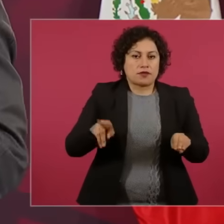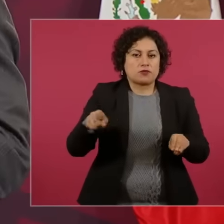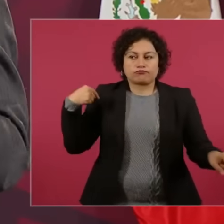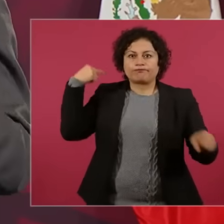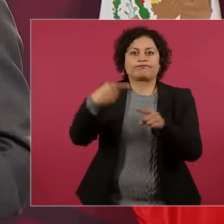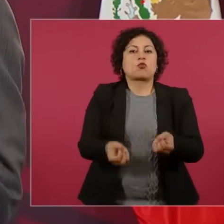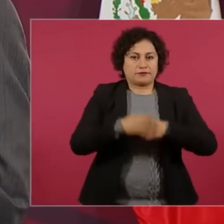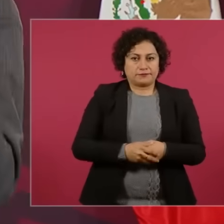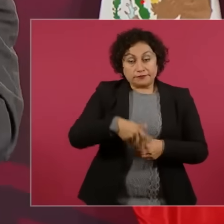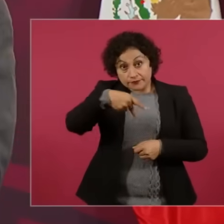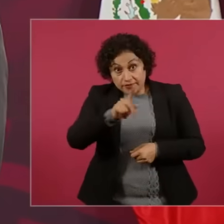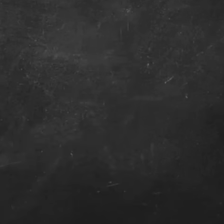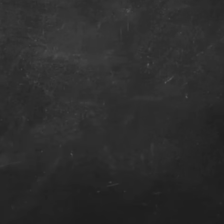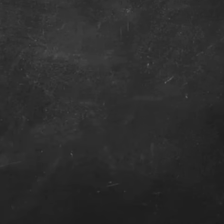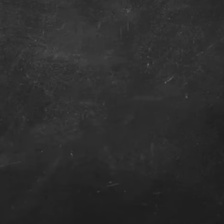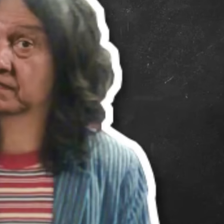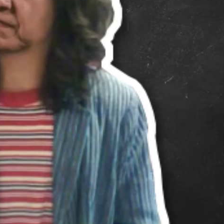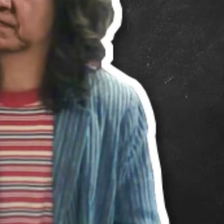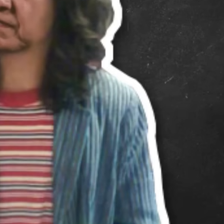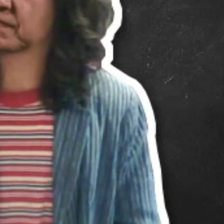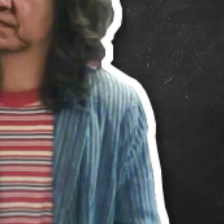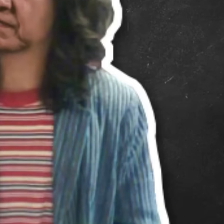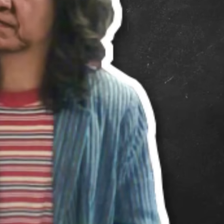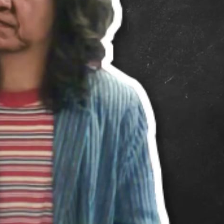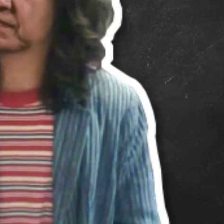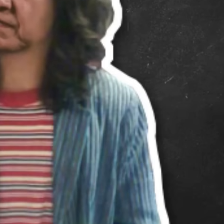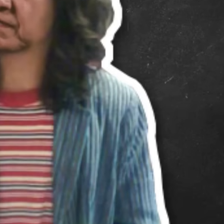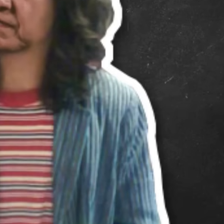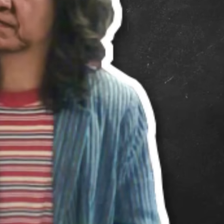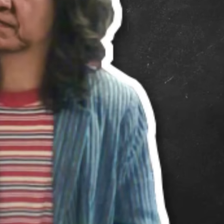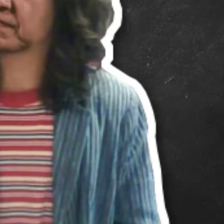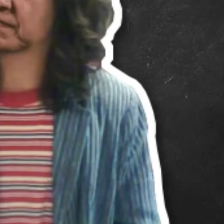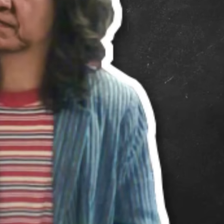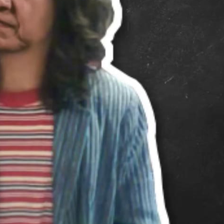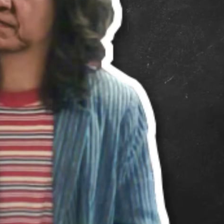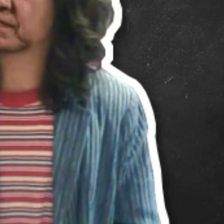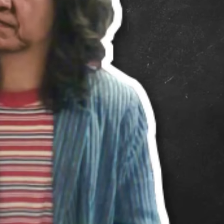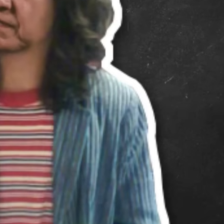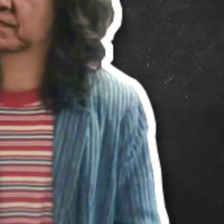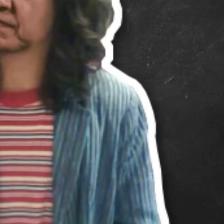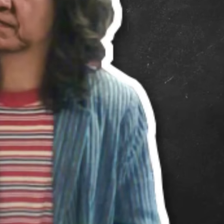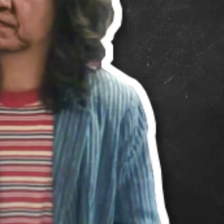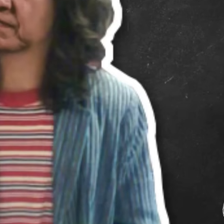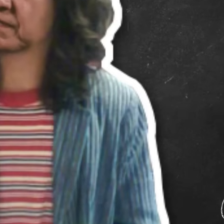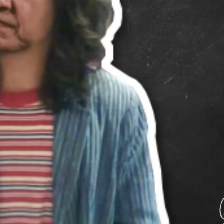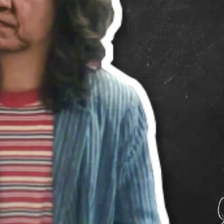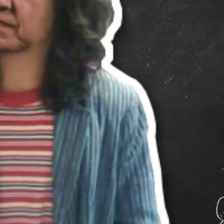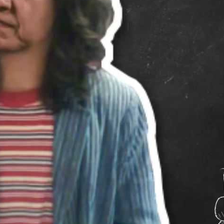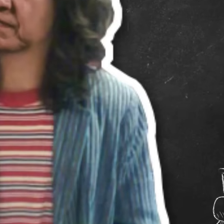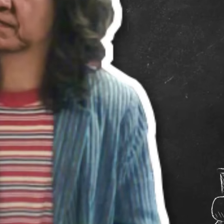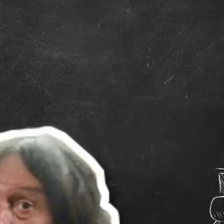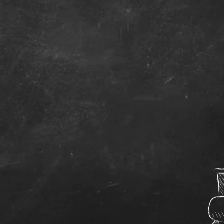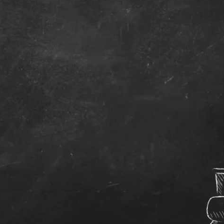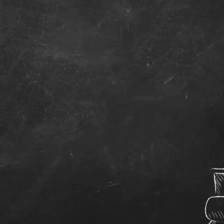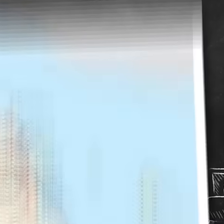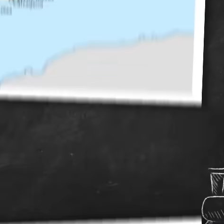5 años, en menos, lo que hemos hecho. Se nota que te encanta soltar la lengua sin saber de lo que hablas. ¿Cierto? Valdría la pena conocer un